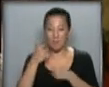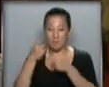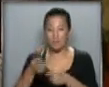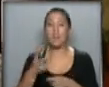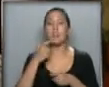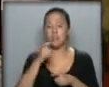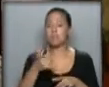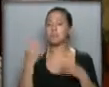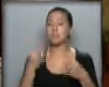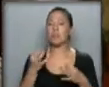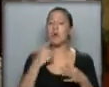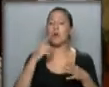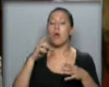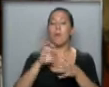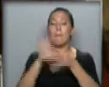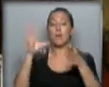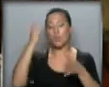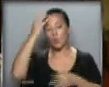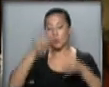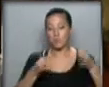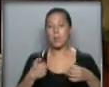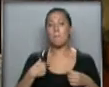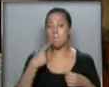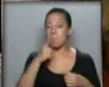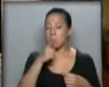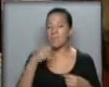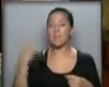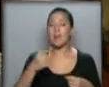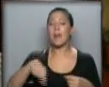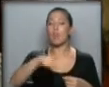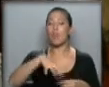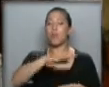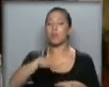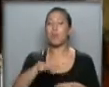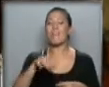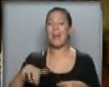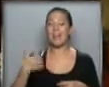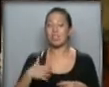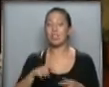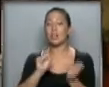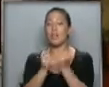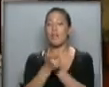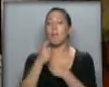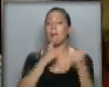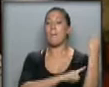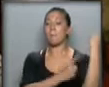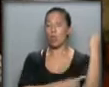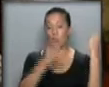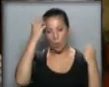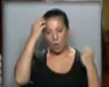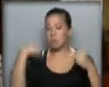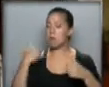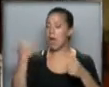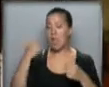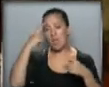judicial dijo creo que es saludable para el pueblo argentino una reforma del poder judicial estoy totalmente